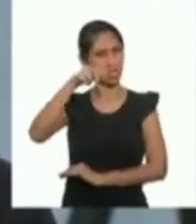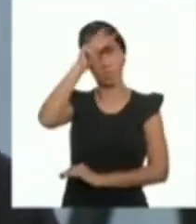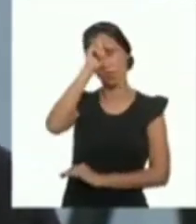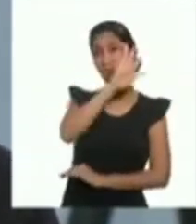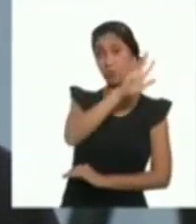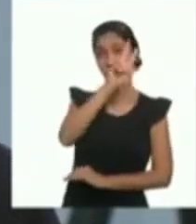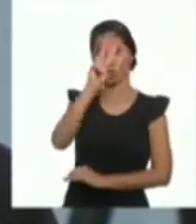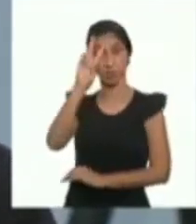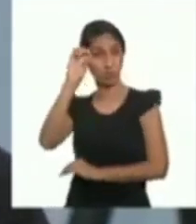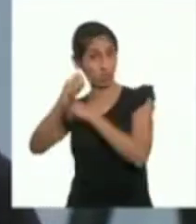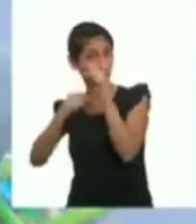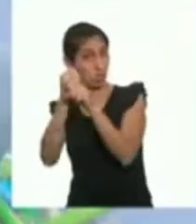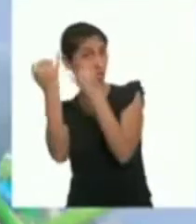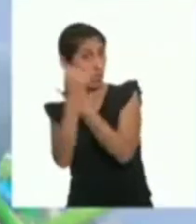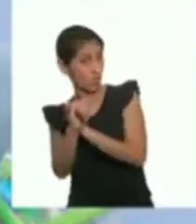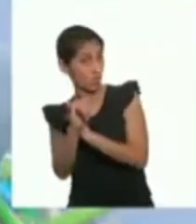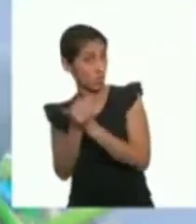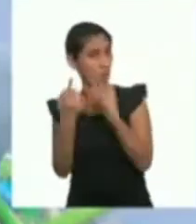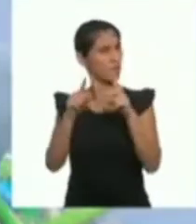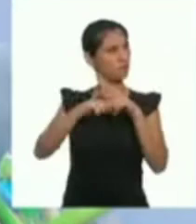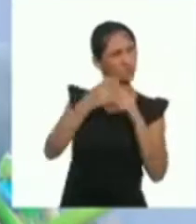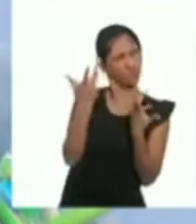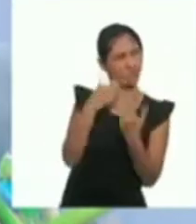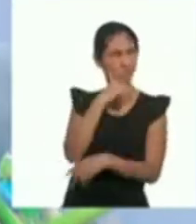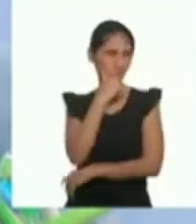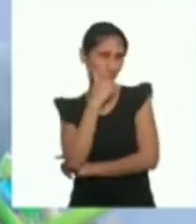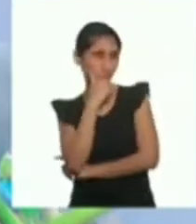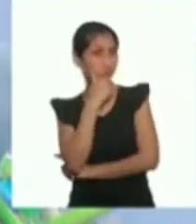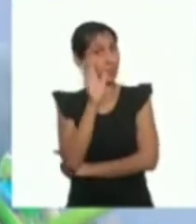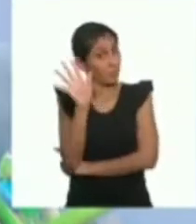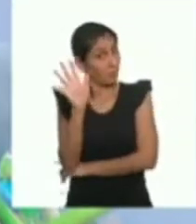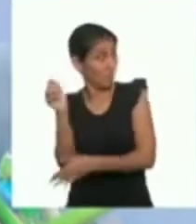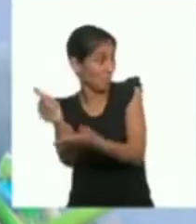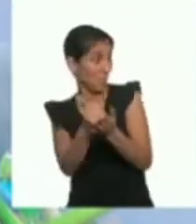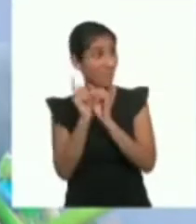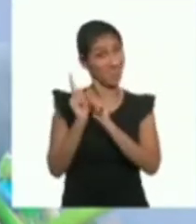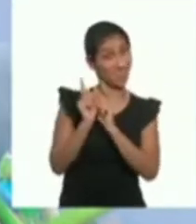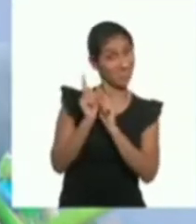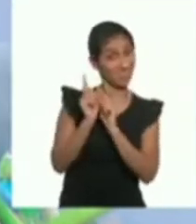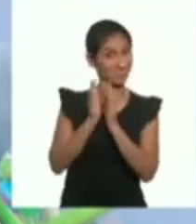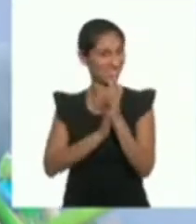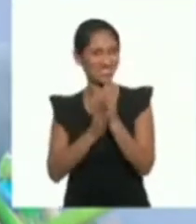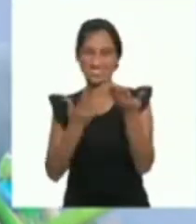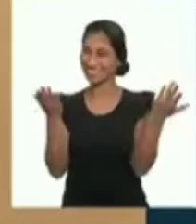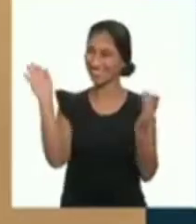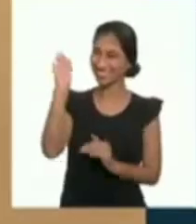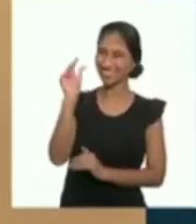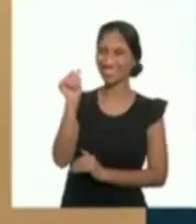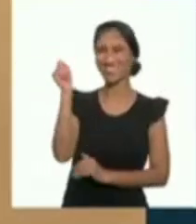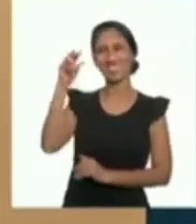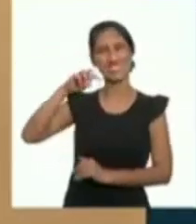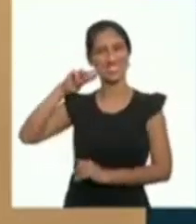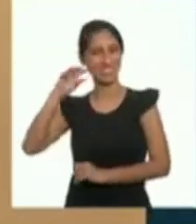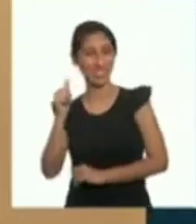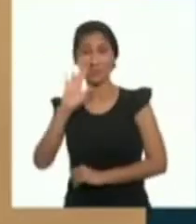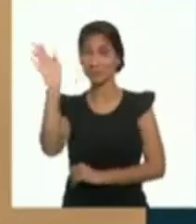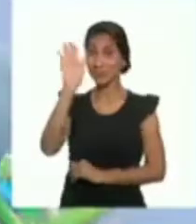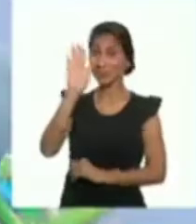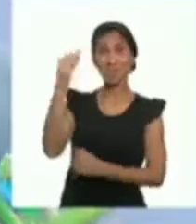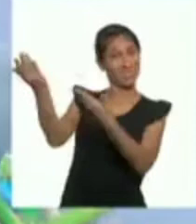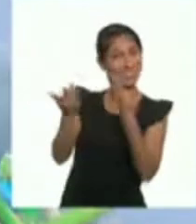Bicentenario. Pero, ¿por dónde empiezo? Quizá alguien nos pueda ayudar. Hola,